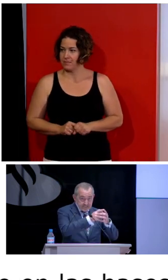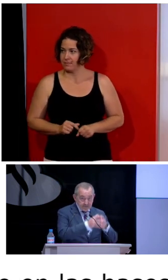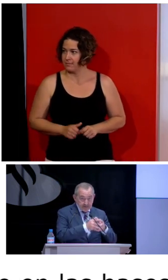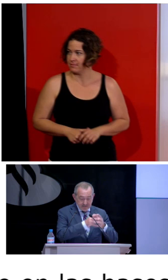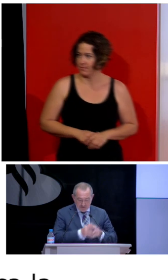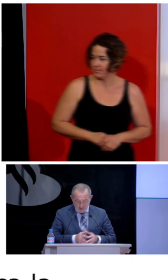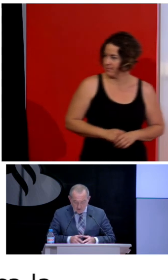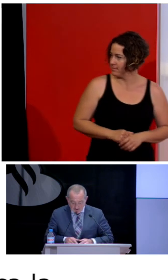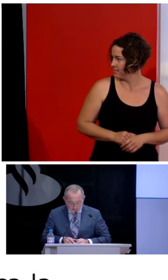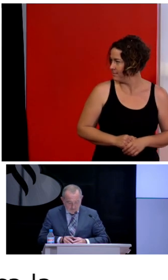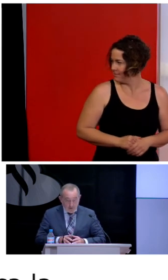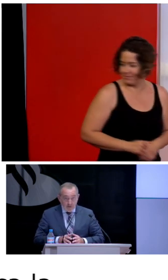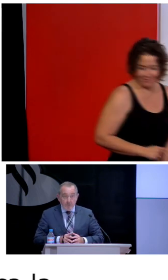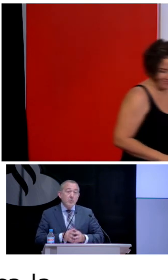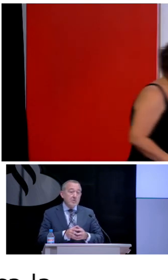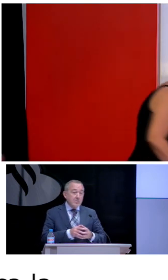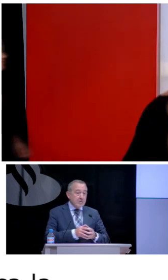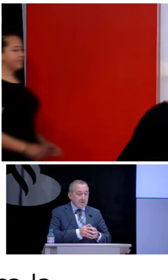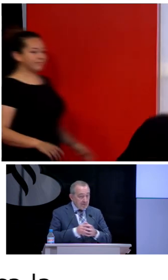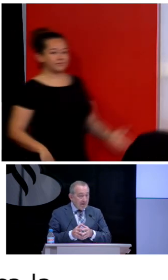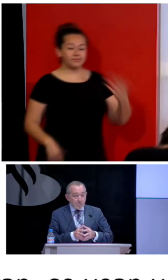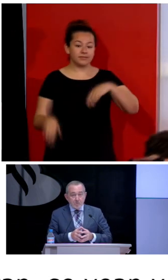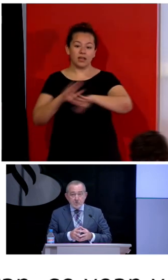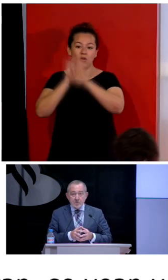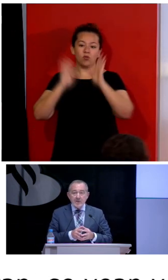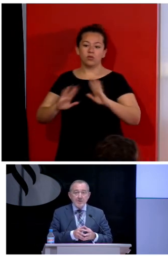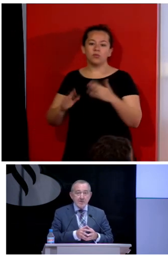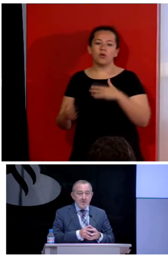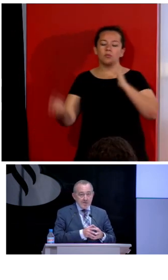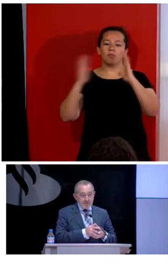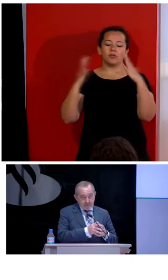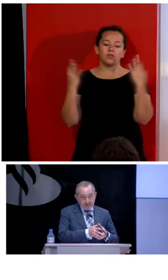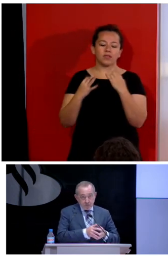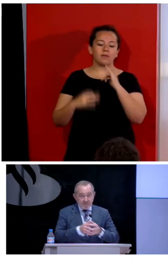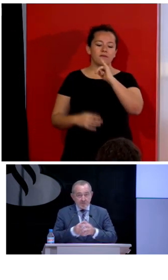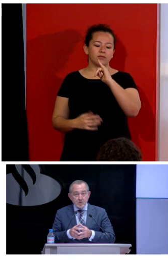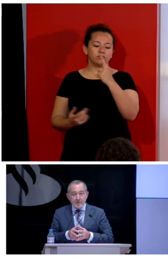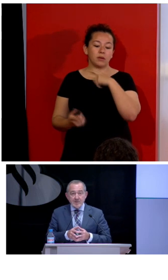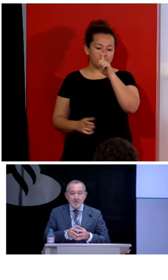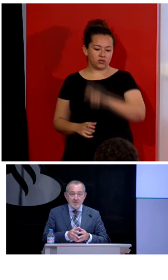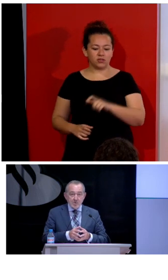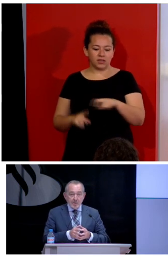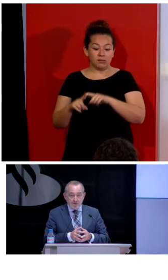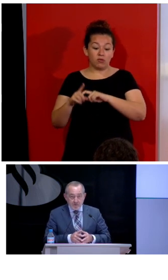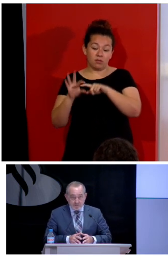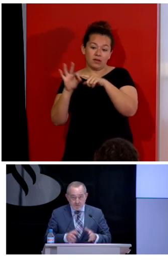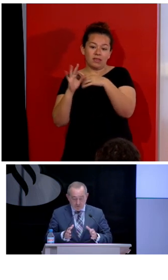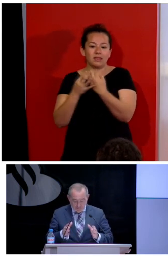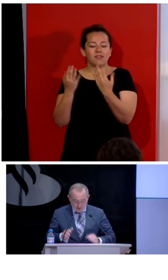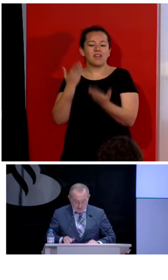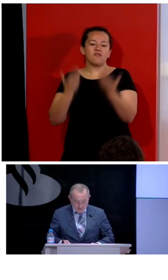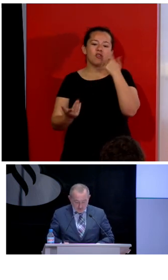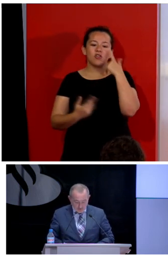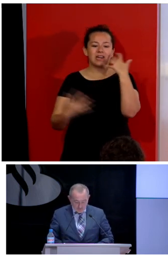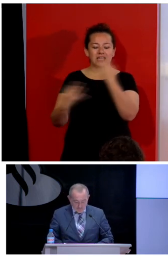que existan y se vean y se visualice. Y por último, en algún momento tiene que haber esa persona, ese tipo de plaza, tiene que tener una evaluación de riesgos del